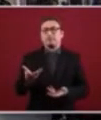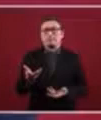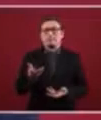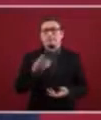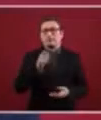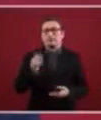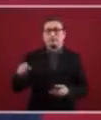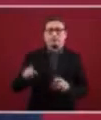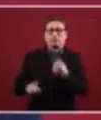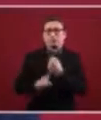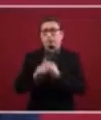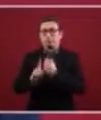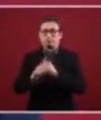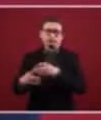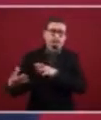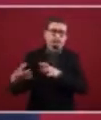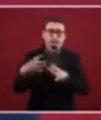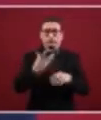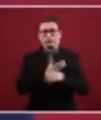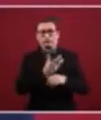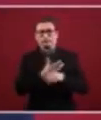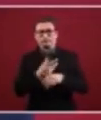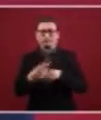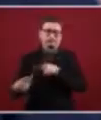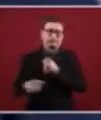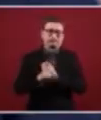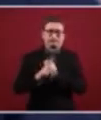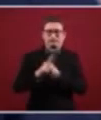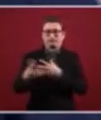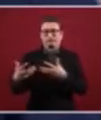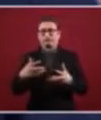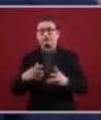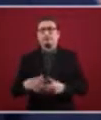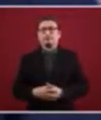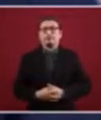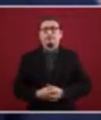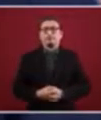tiene conflictos con el gobierno de Estados Unidos.